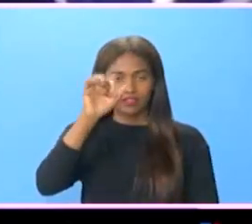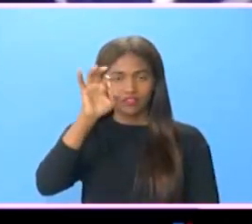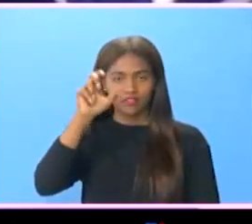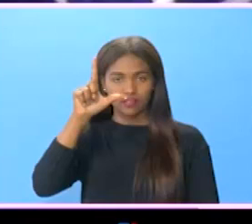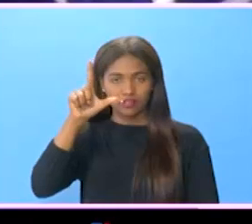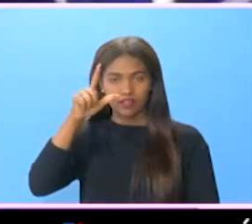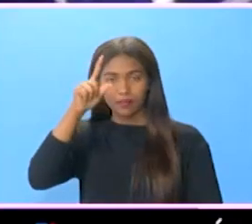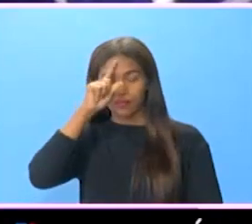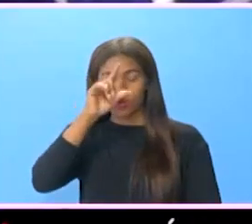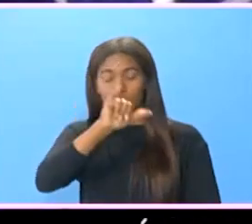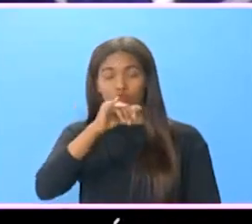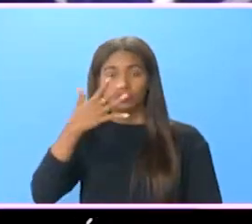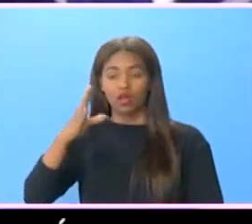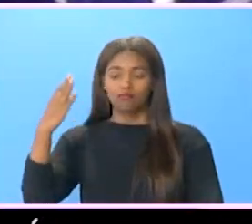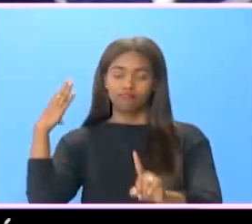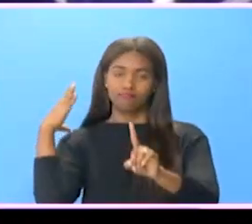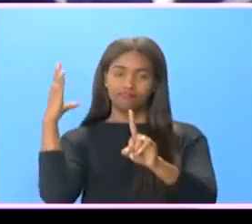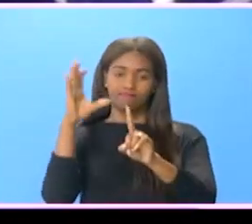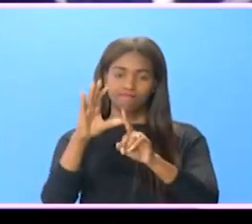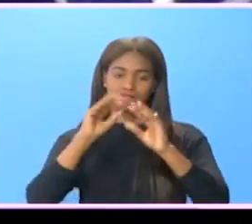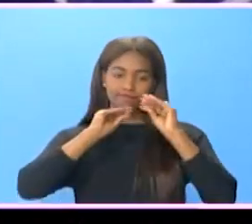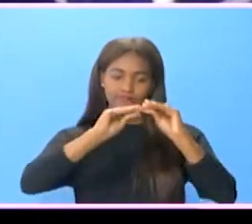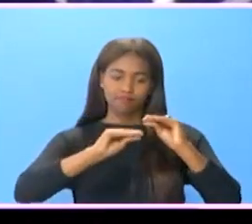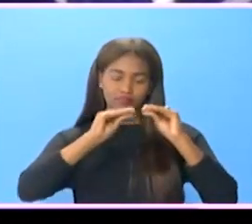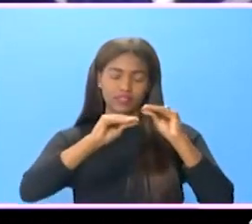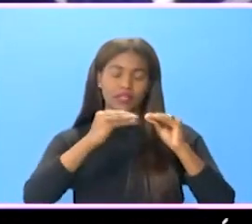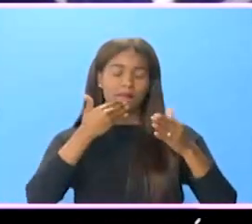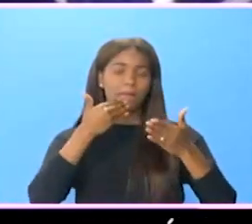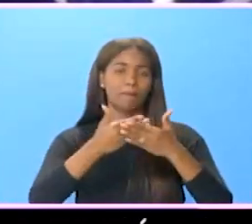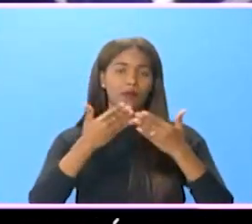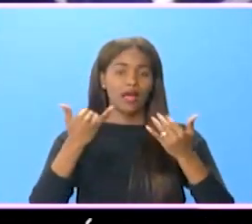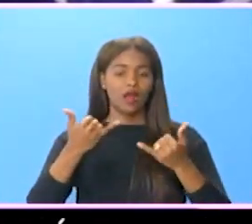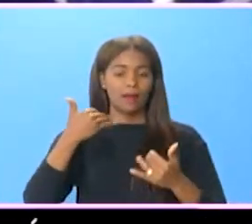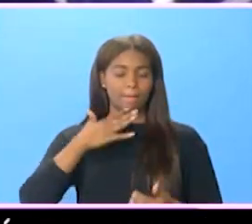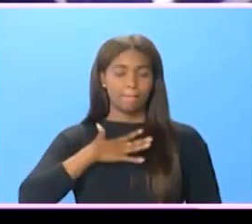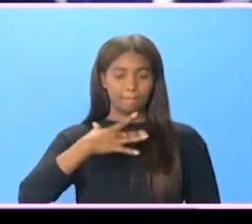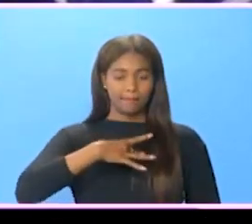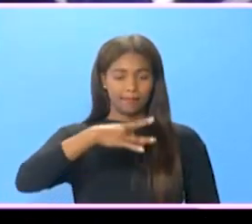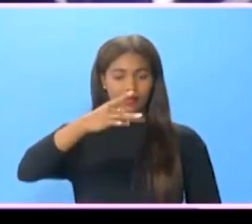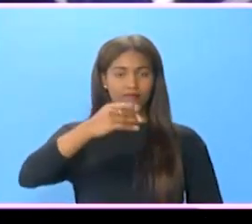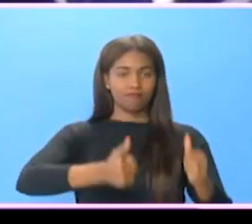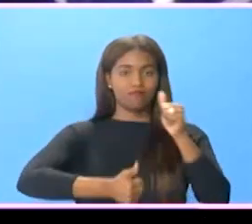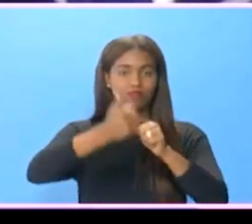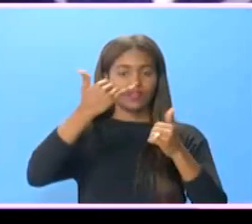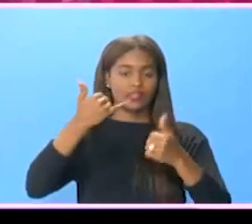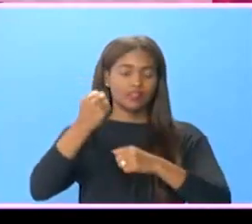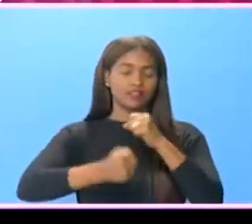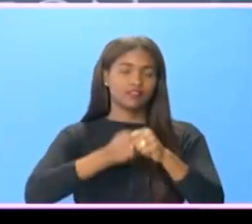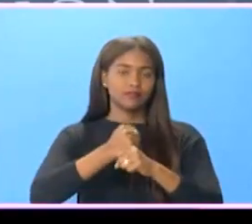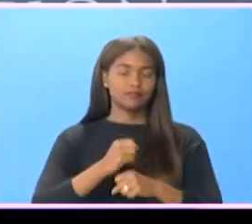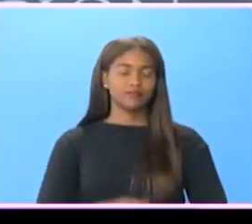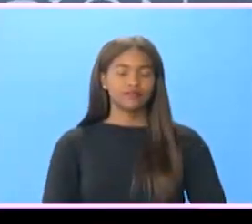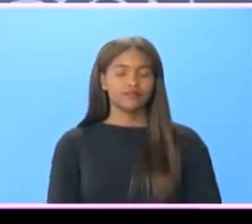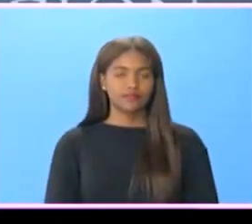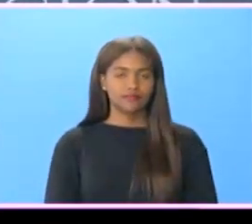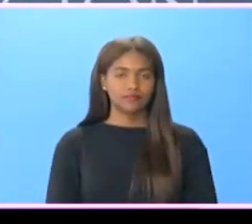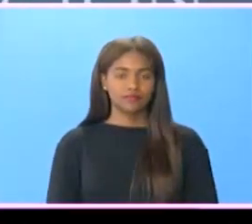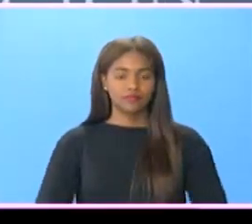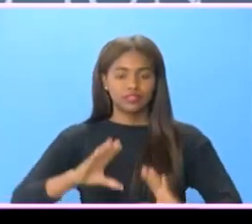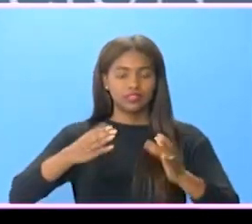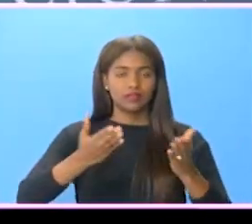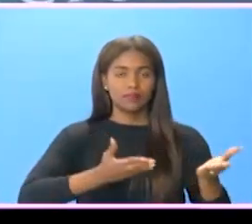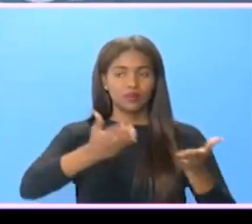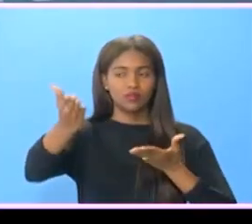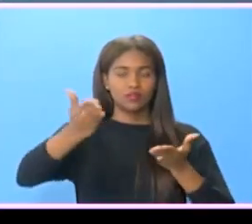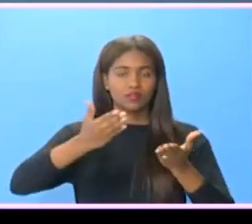por haberme instituido y al calificado jurado que me ha seleccionado como la ganadora de este año. El Centro de